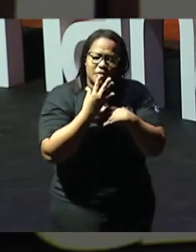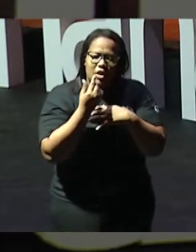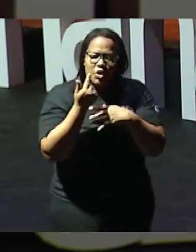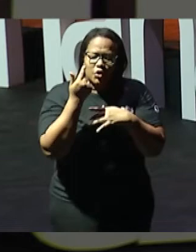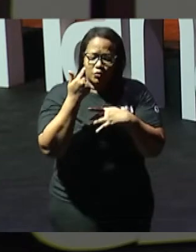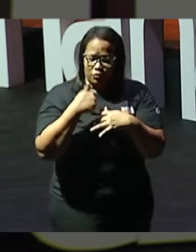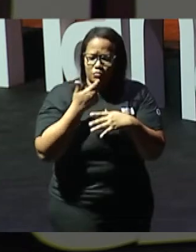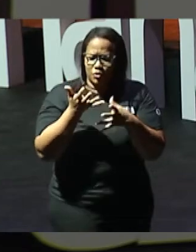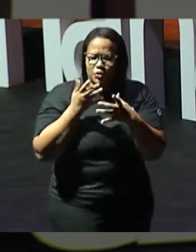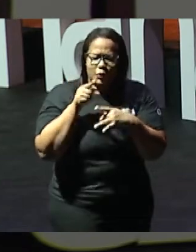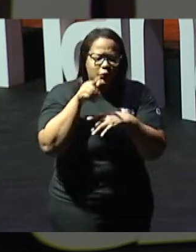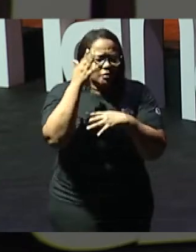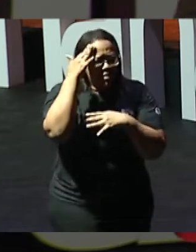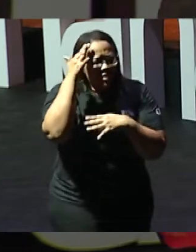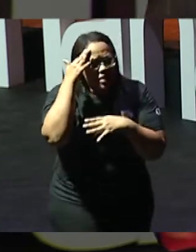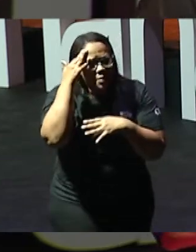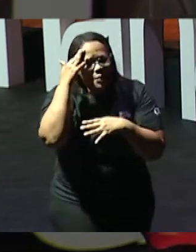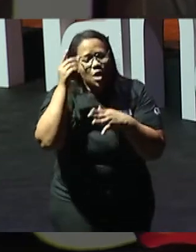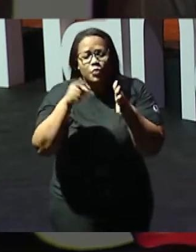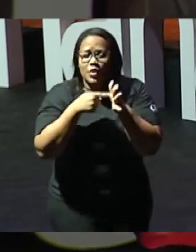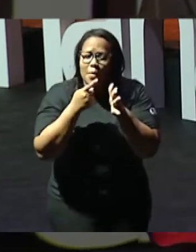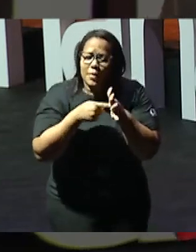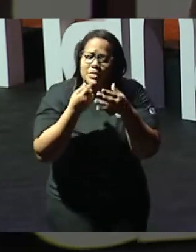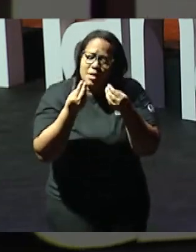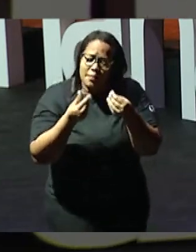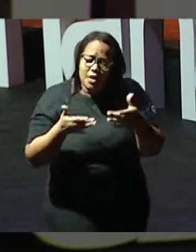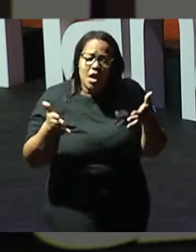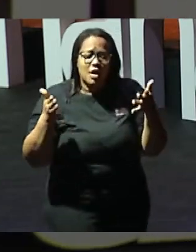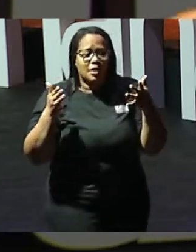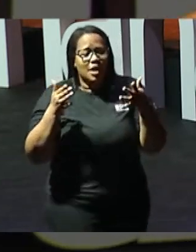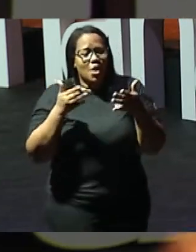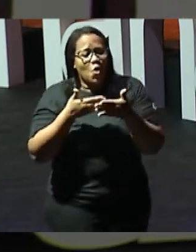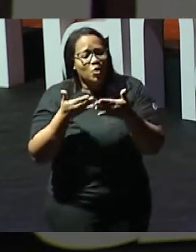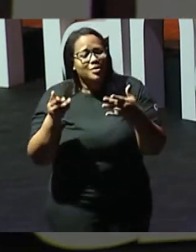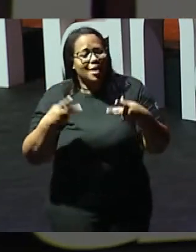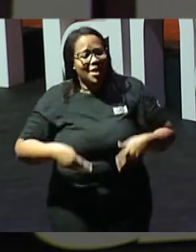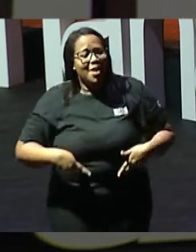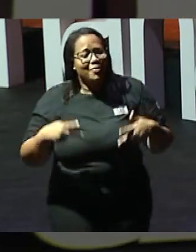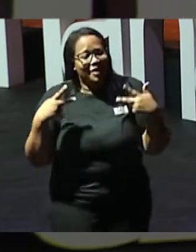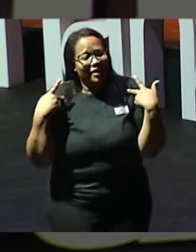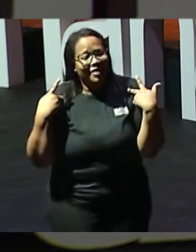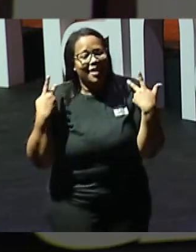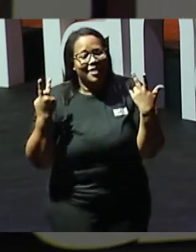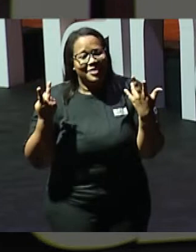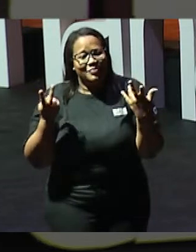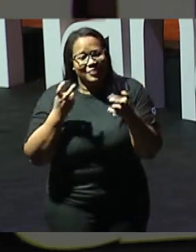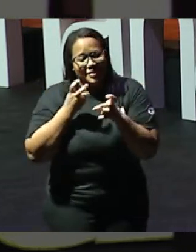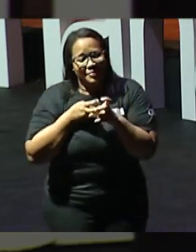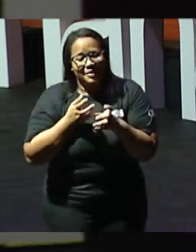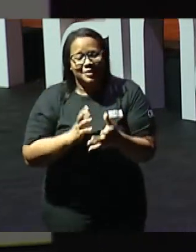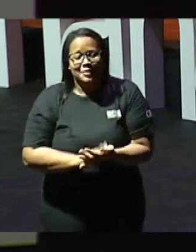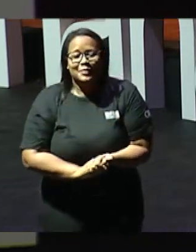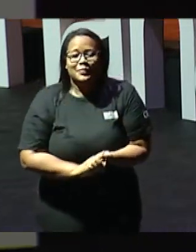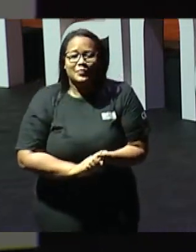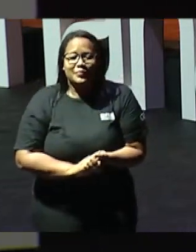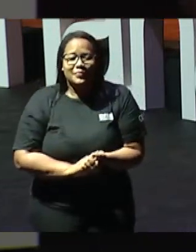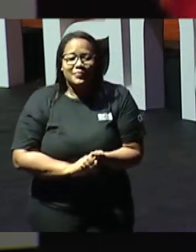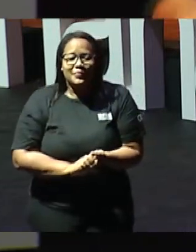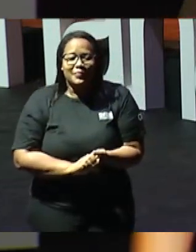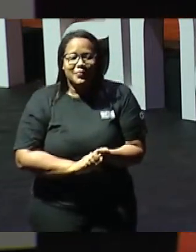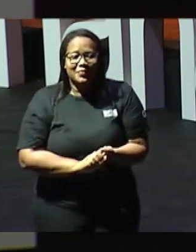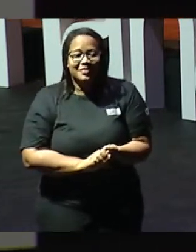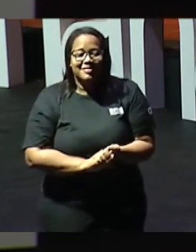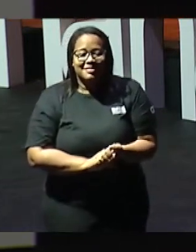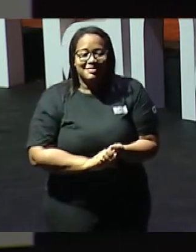sepas que hay veces que se pierden cosas en la vida yo bien estaba en lo que yo dije